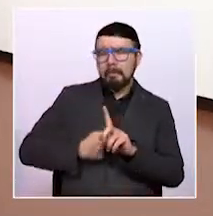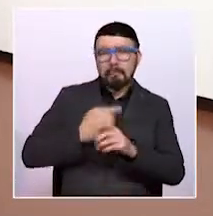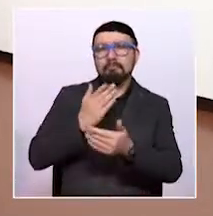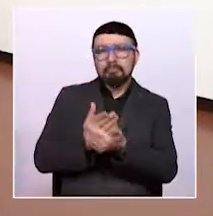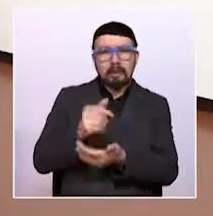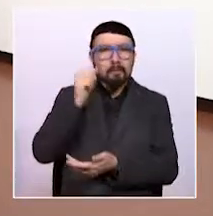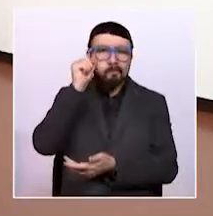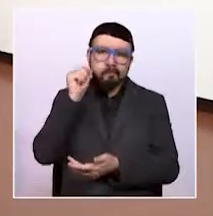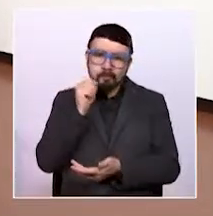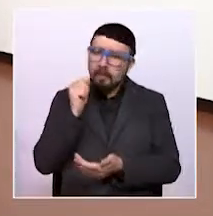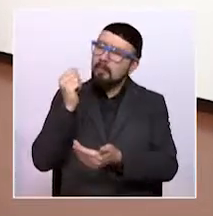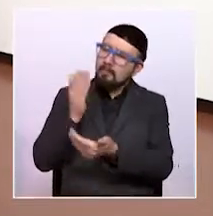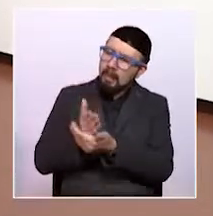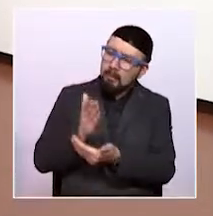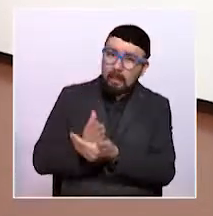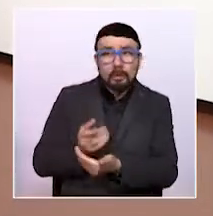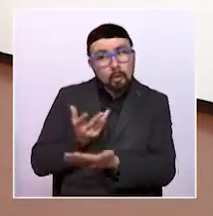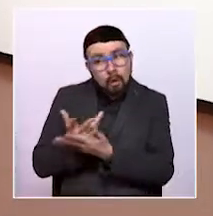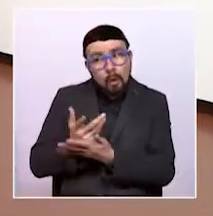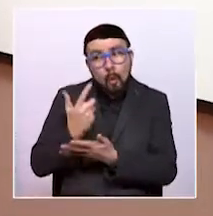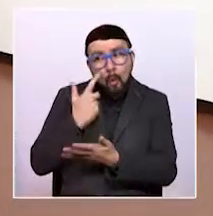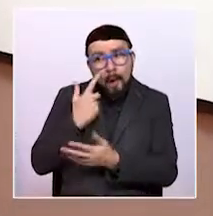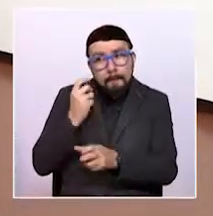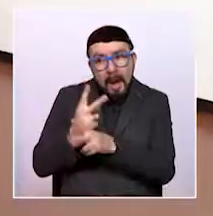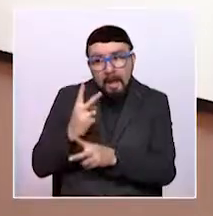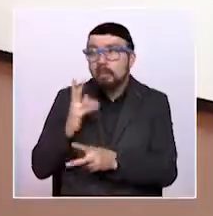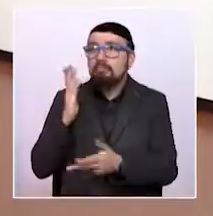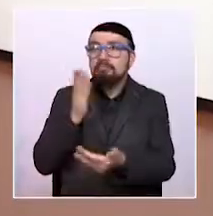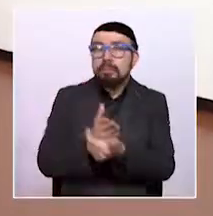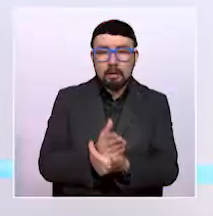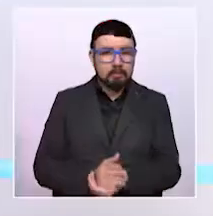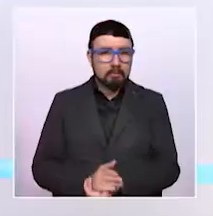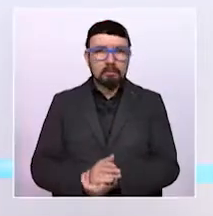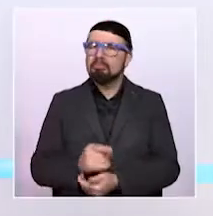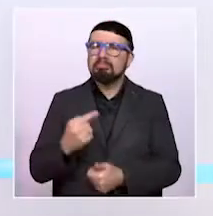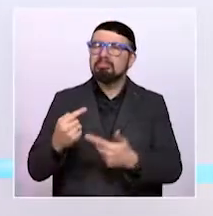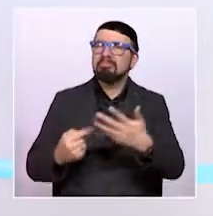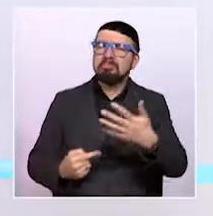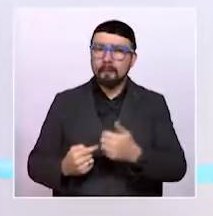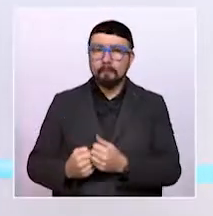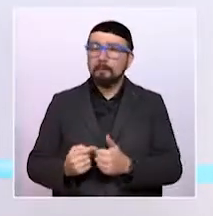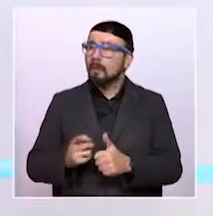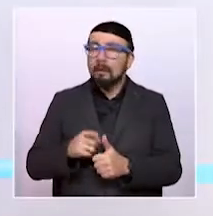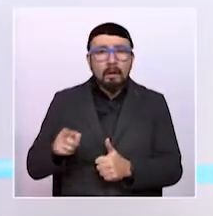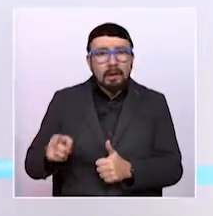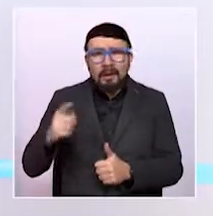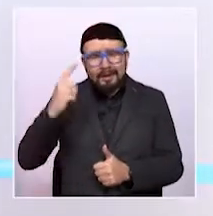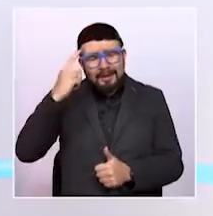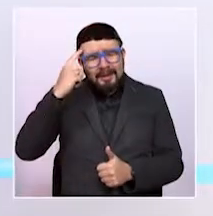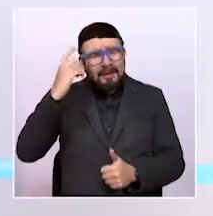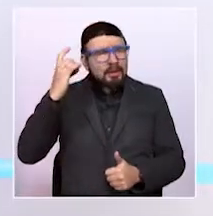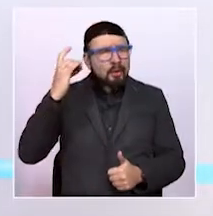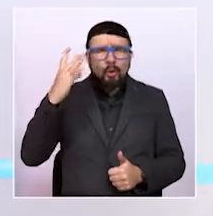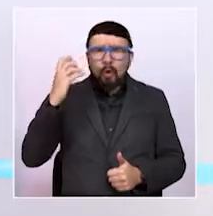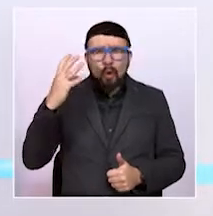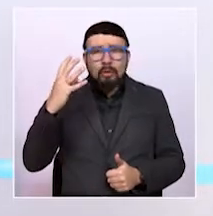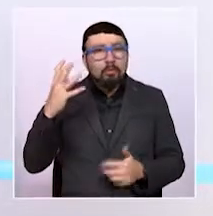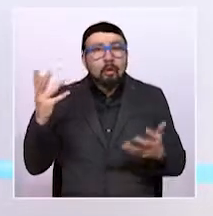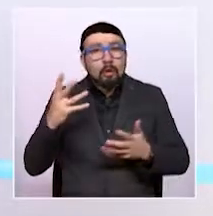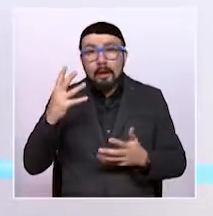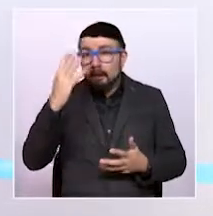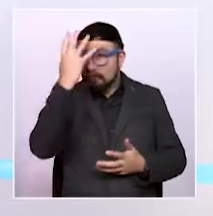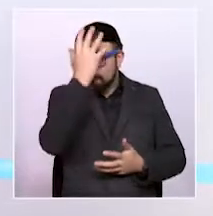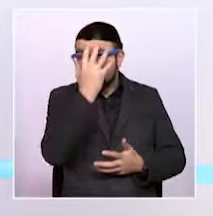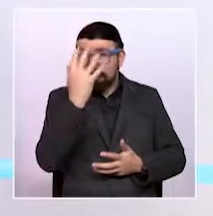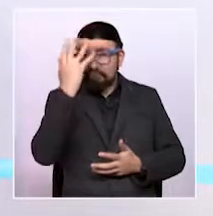en signos de alarma los signos de alarma para preeclampsia son los siguientes un dolor de cabeza que se presenta en la zona frontal o